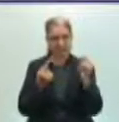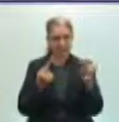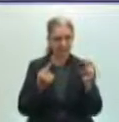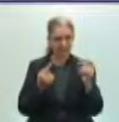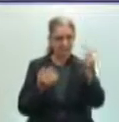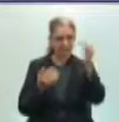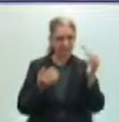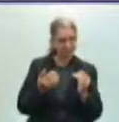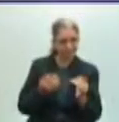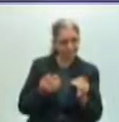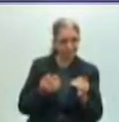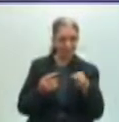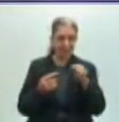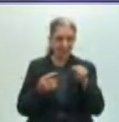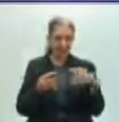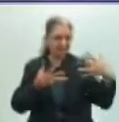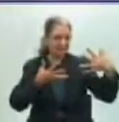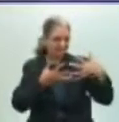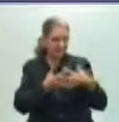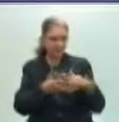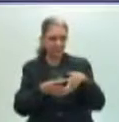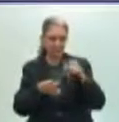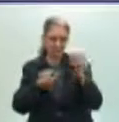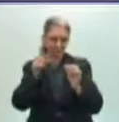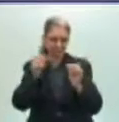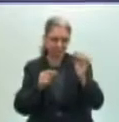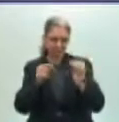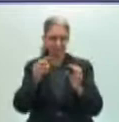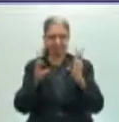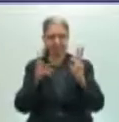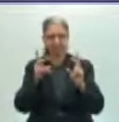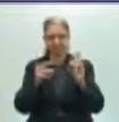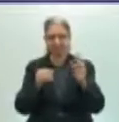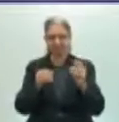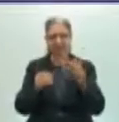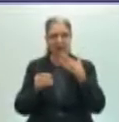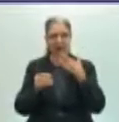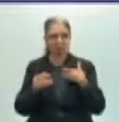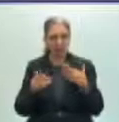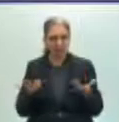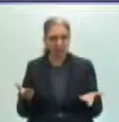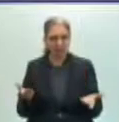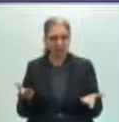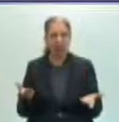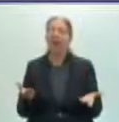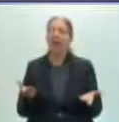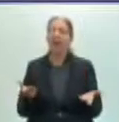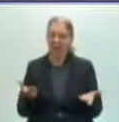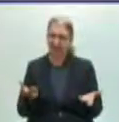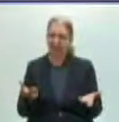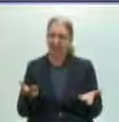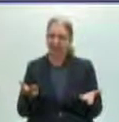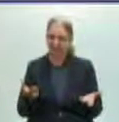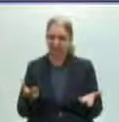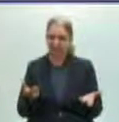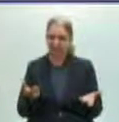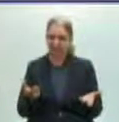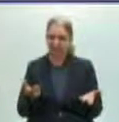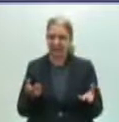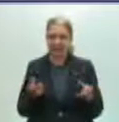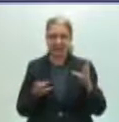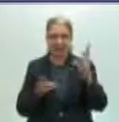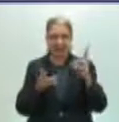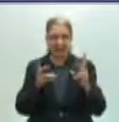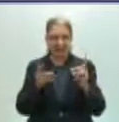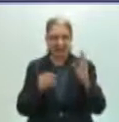entre estas cantidades. ¿Qué cómo nos queda? Muy Muy bien, la cantidad de hectáreas